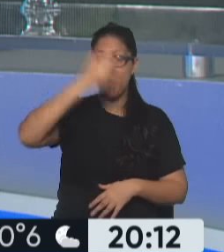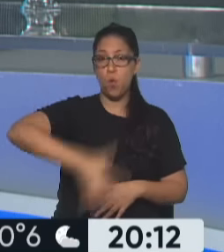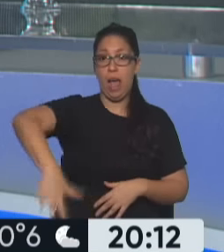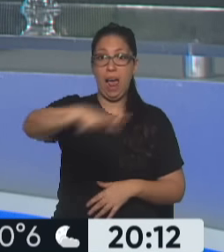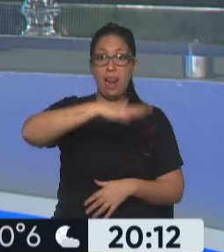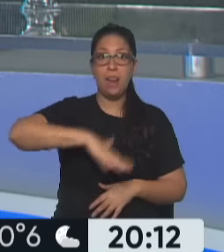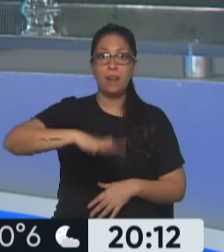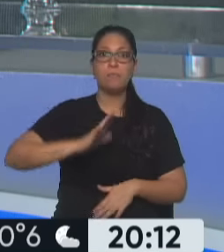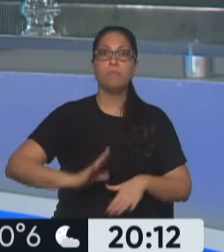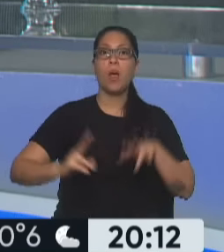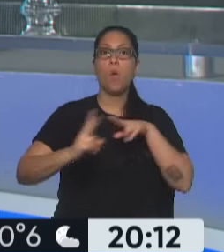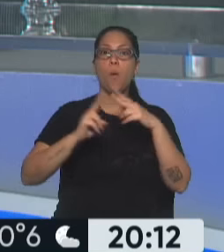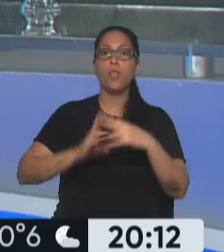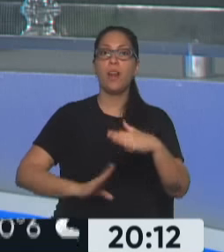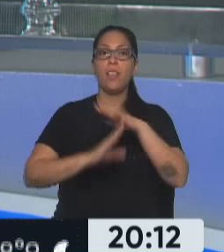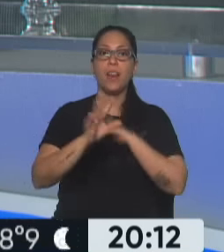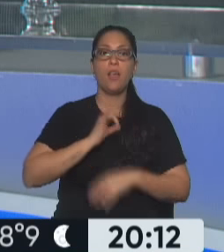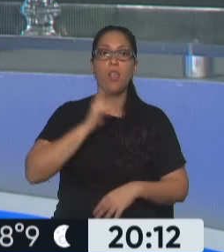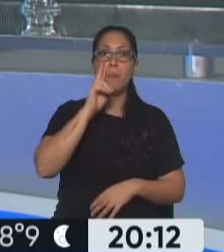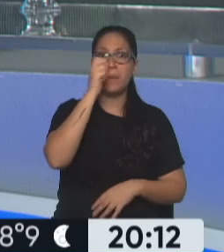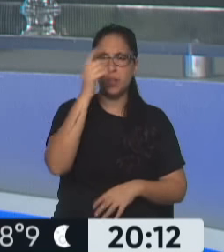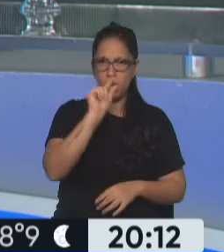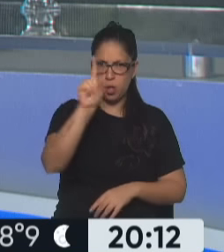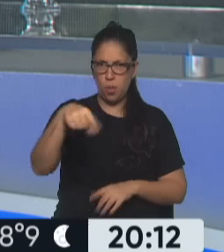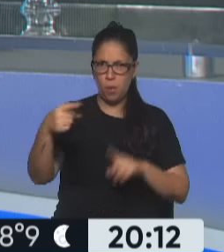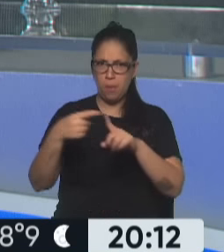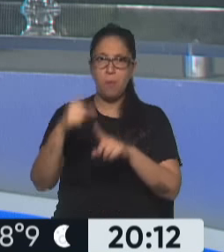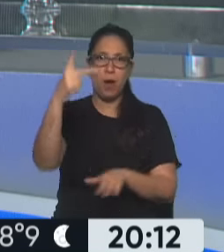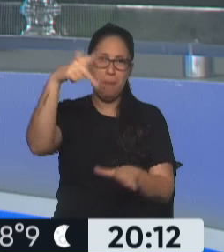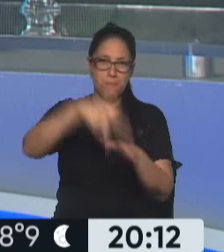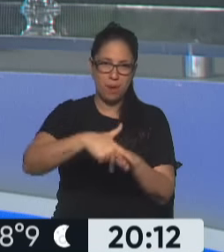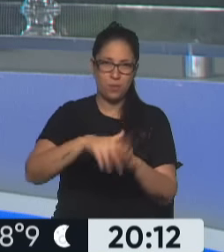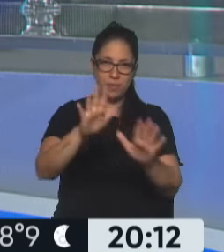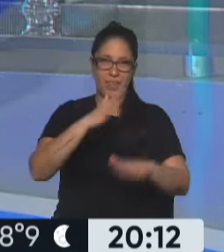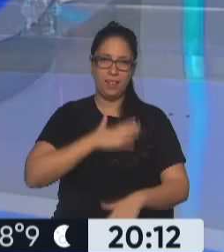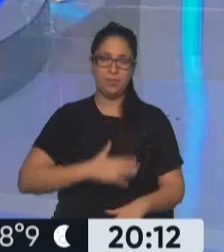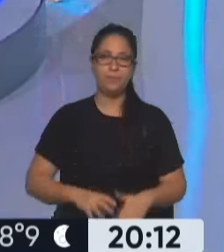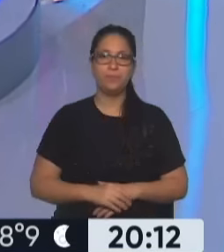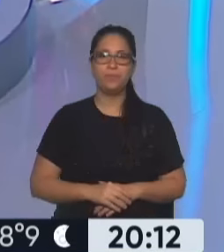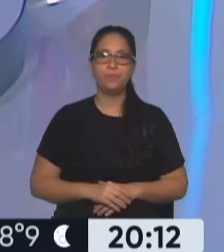encuentro de líderes 2025. Enseguida vamos a volver, pero Claro que ahora sí. a la primera pausa. Quédense que ya venimos.